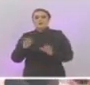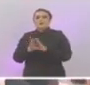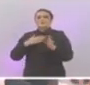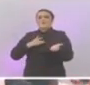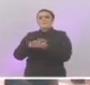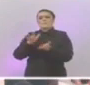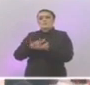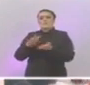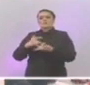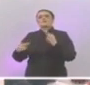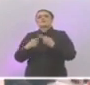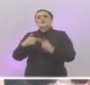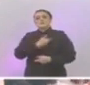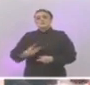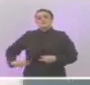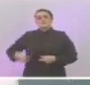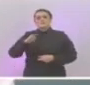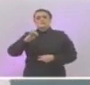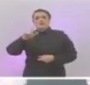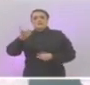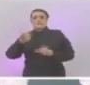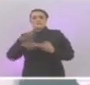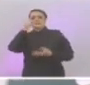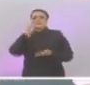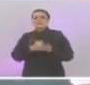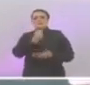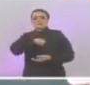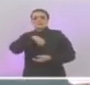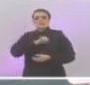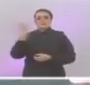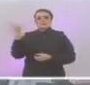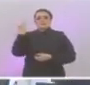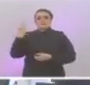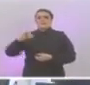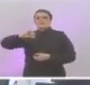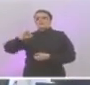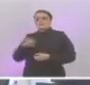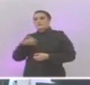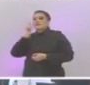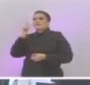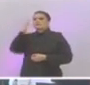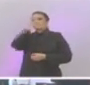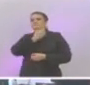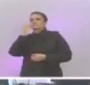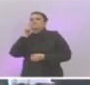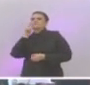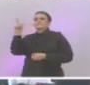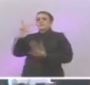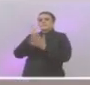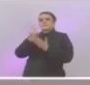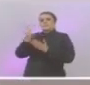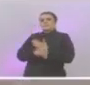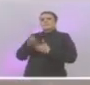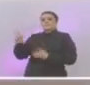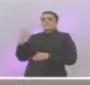del presidente de la República y del secretario de Salud Federal, quienes después de evaluar los alcances de este proyecto,